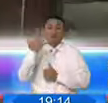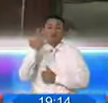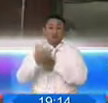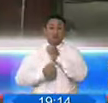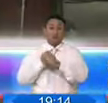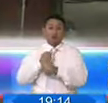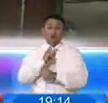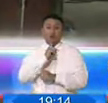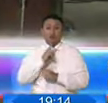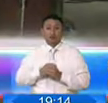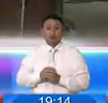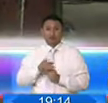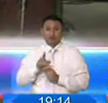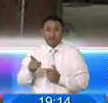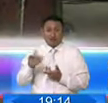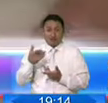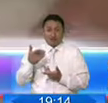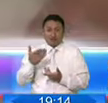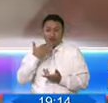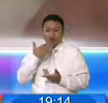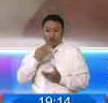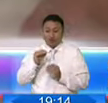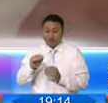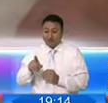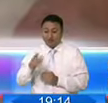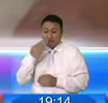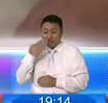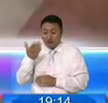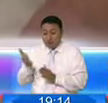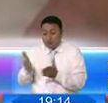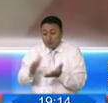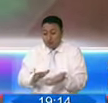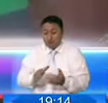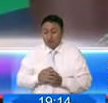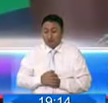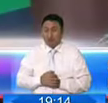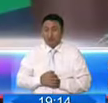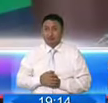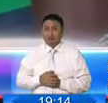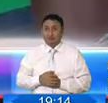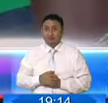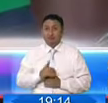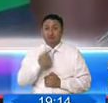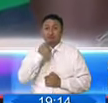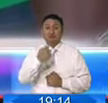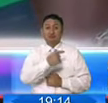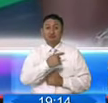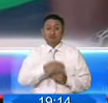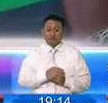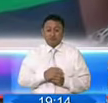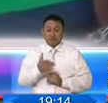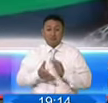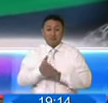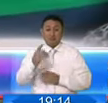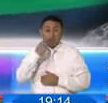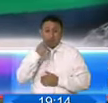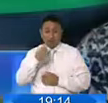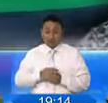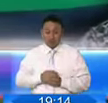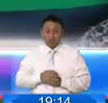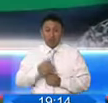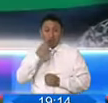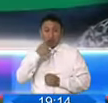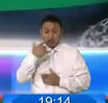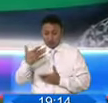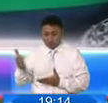a la que aún no saben cómo decirle que su madre murió y ya dice que no se quiere ir con el papaloapan si la quieren